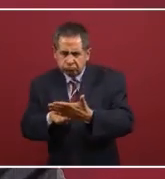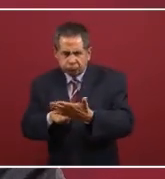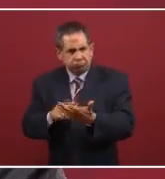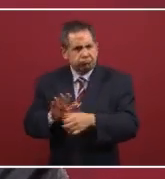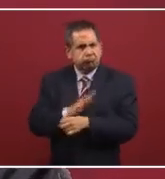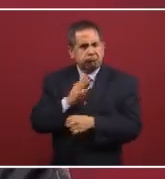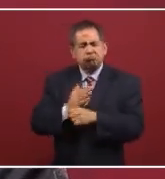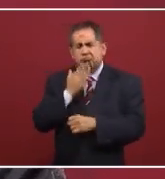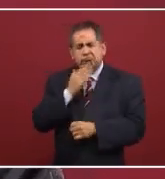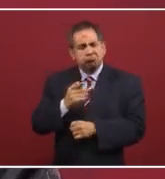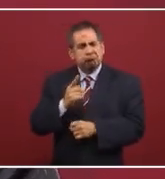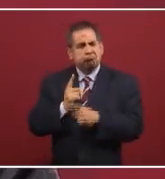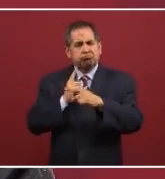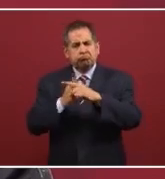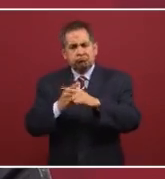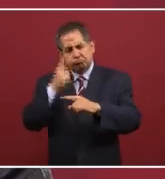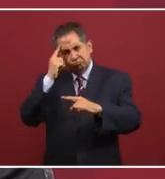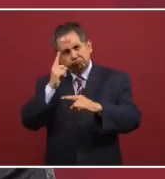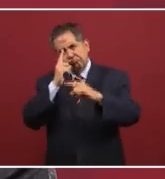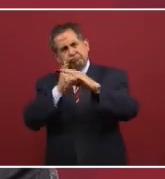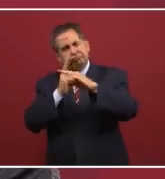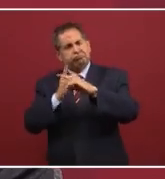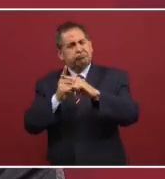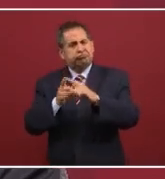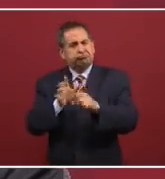favorables, yo diría objetivas.